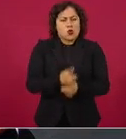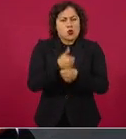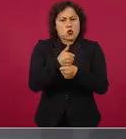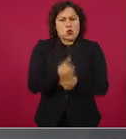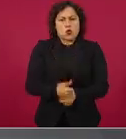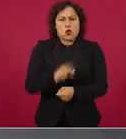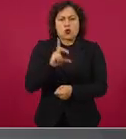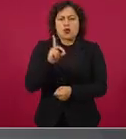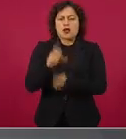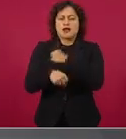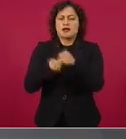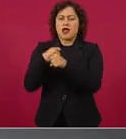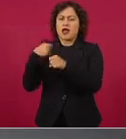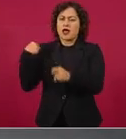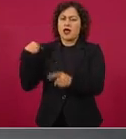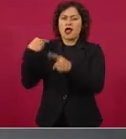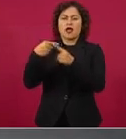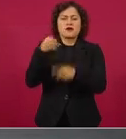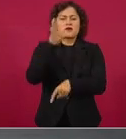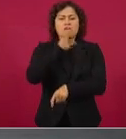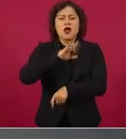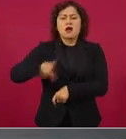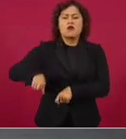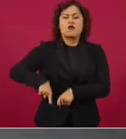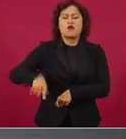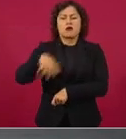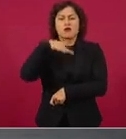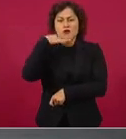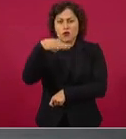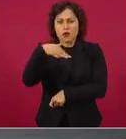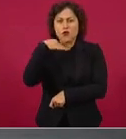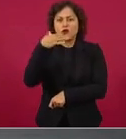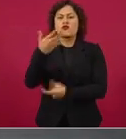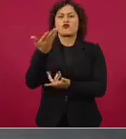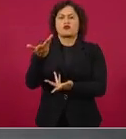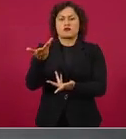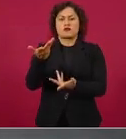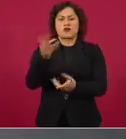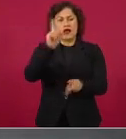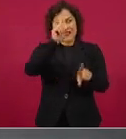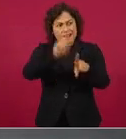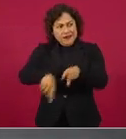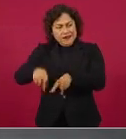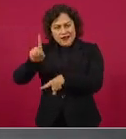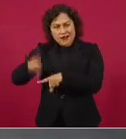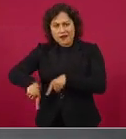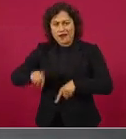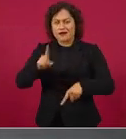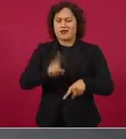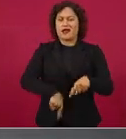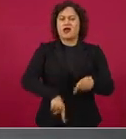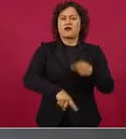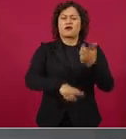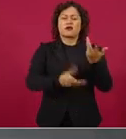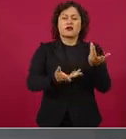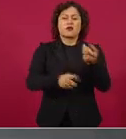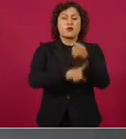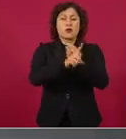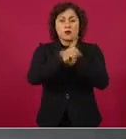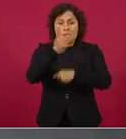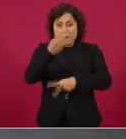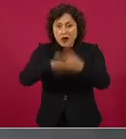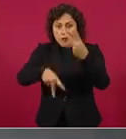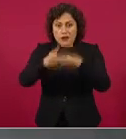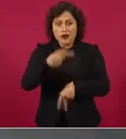malos gobiernos corruptos que desviaron, que desmantelaron el tejido social y que